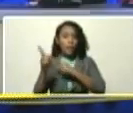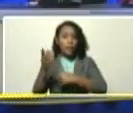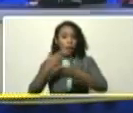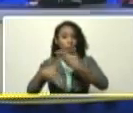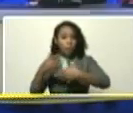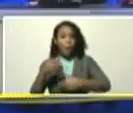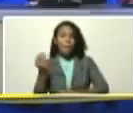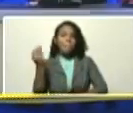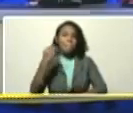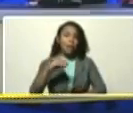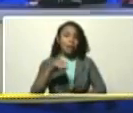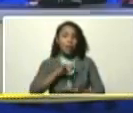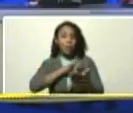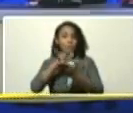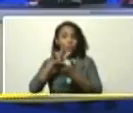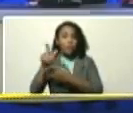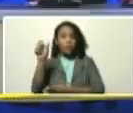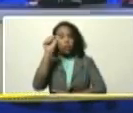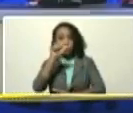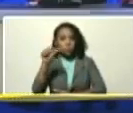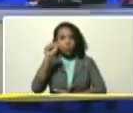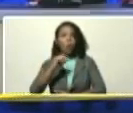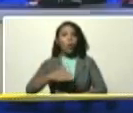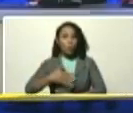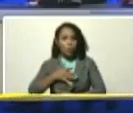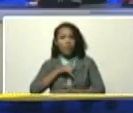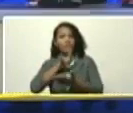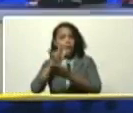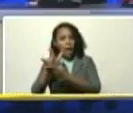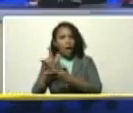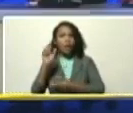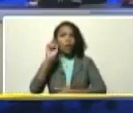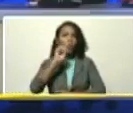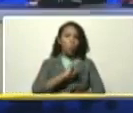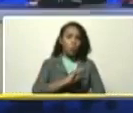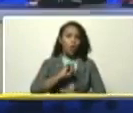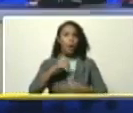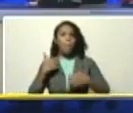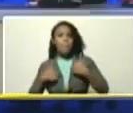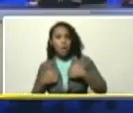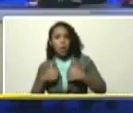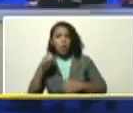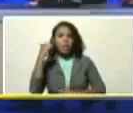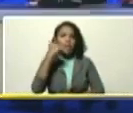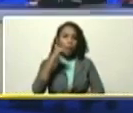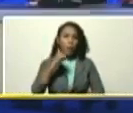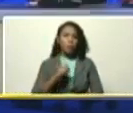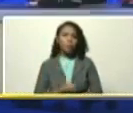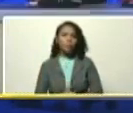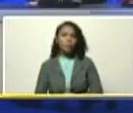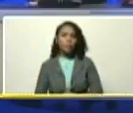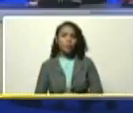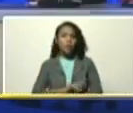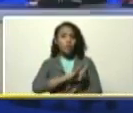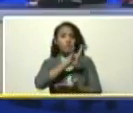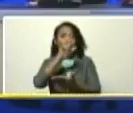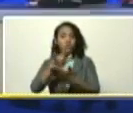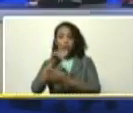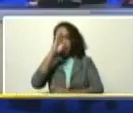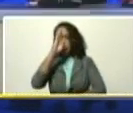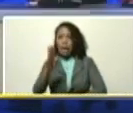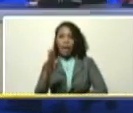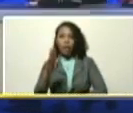haya más vuelos durante la semana y puedan viajar los lunes, los miércoles, los sábados a Moscú